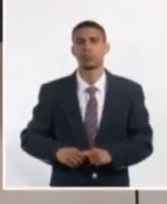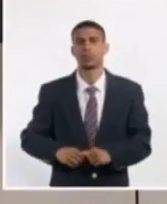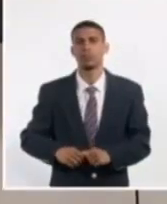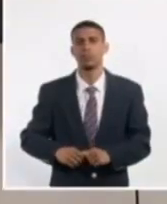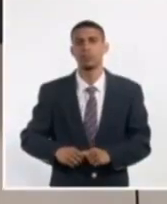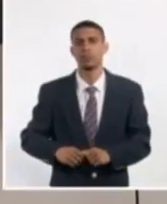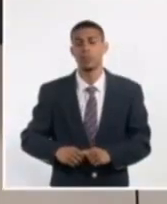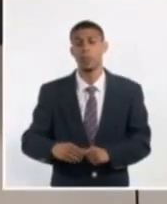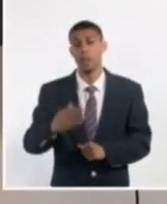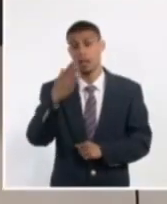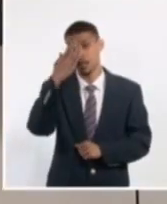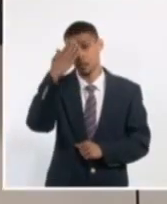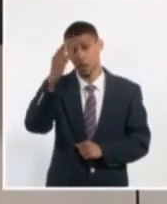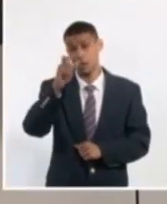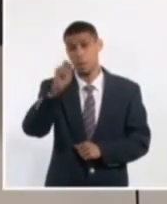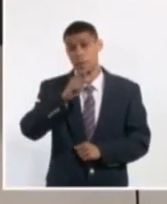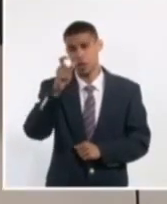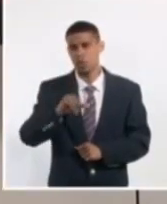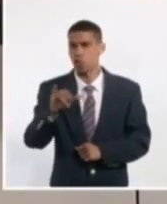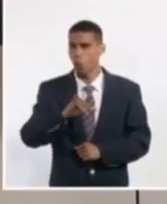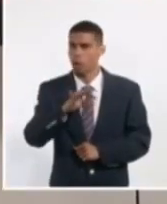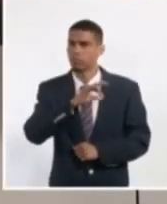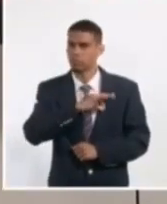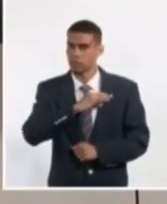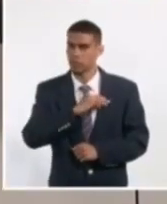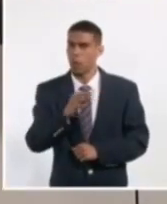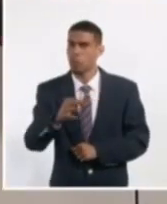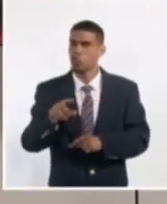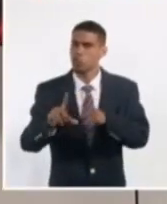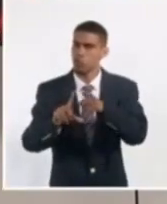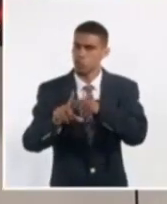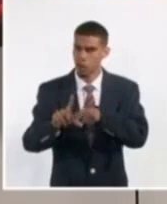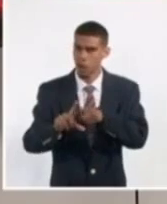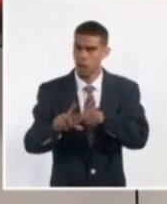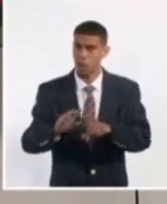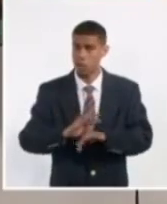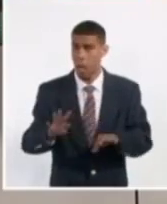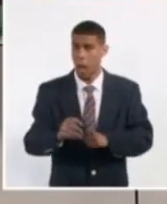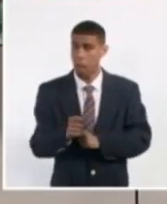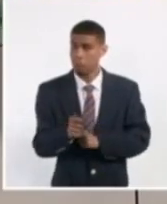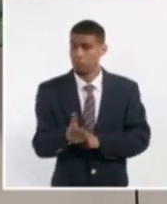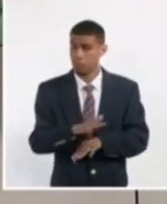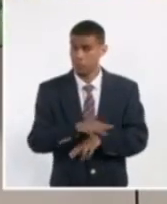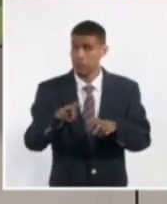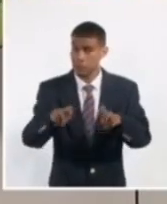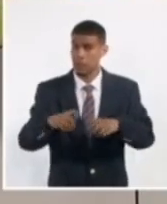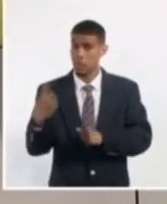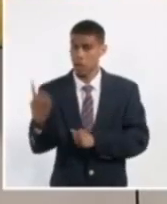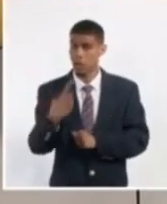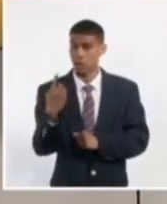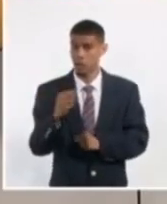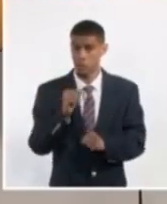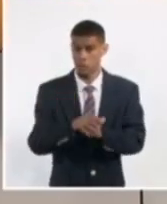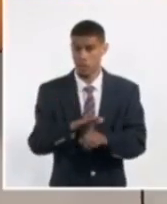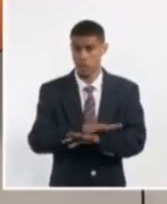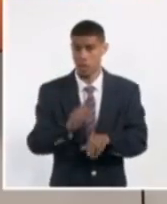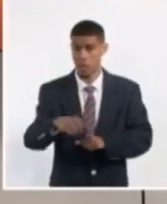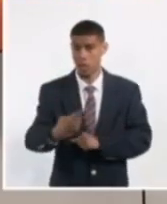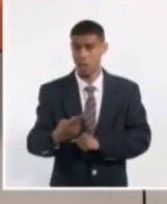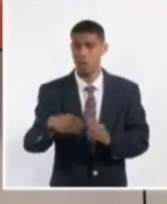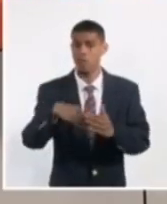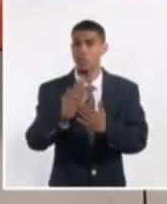Gracias, Indira, por esta entrevista y también a la diputada de Regla, a propósito de que ya se aproxima la conformación de la Asamblea Nacional del Poder Popular el próximo